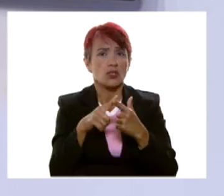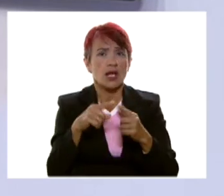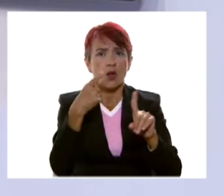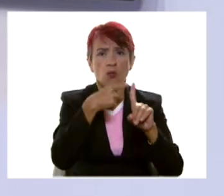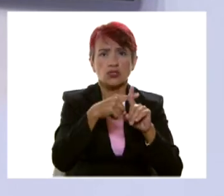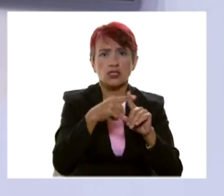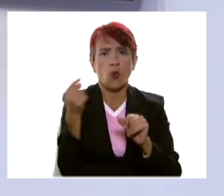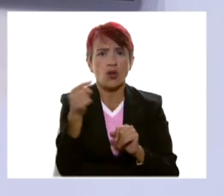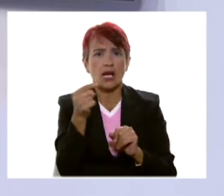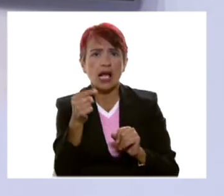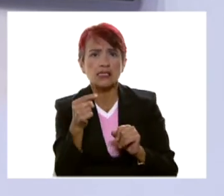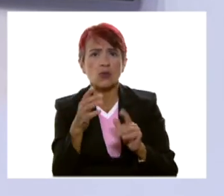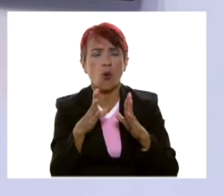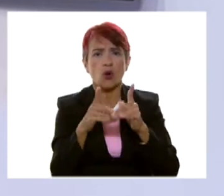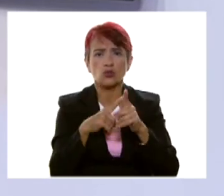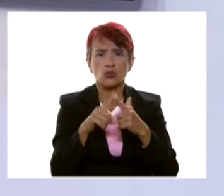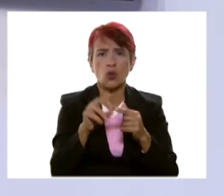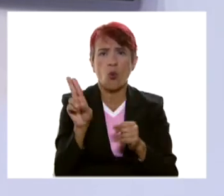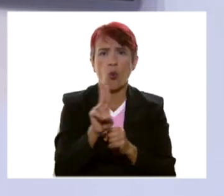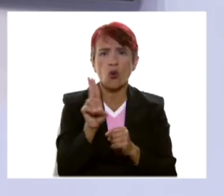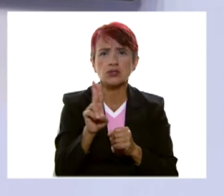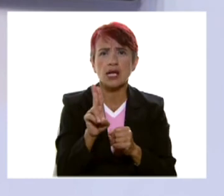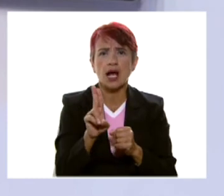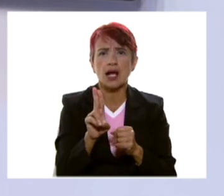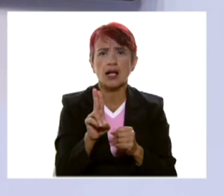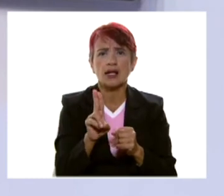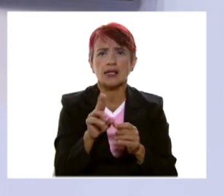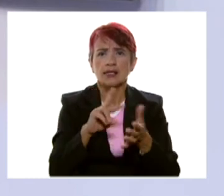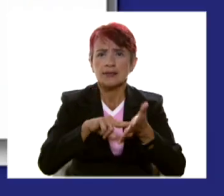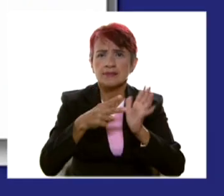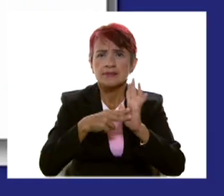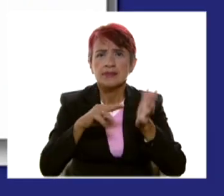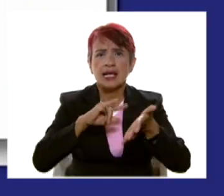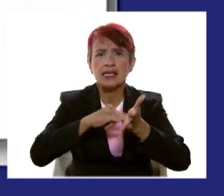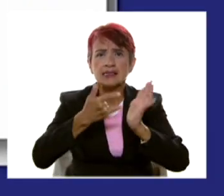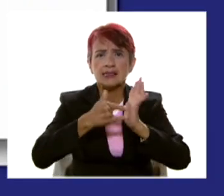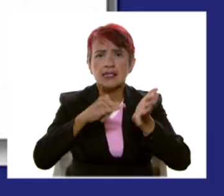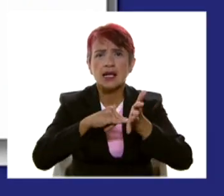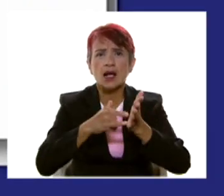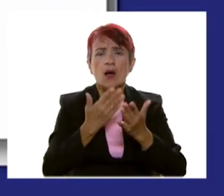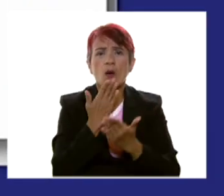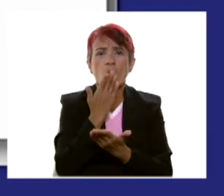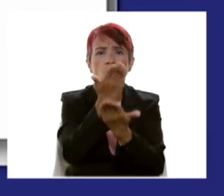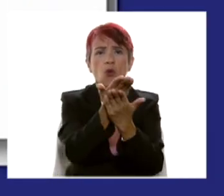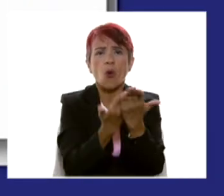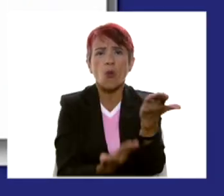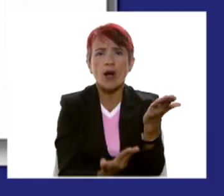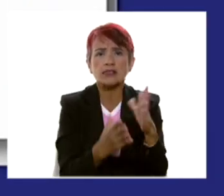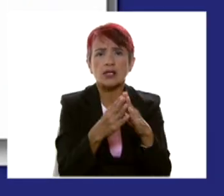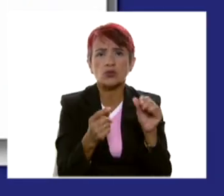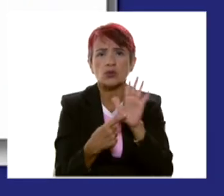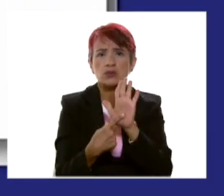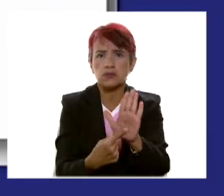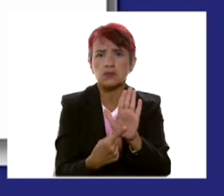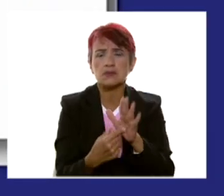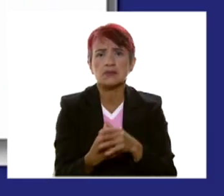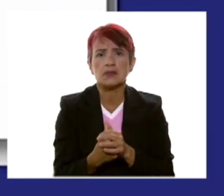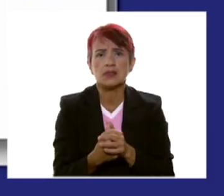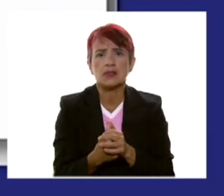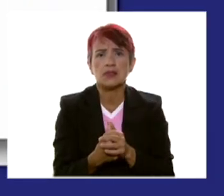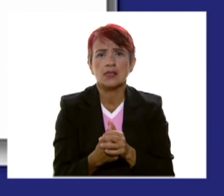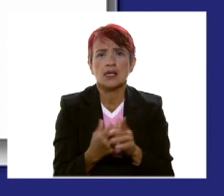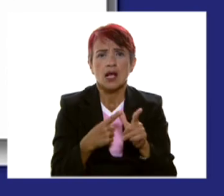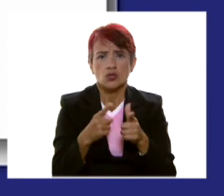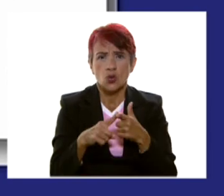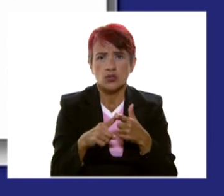de las redes sociales, podemos utilizar estas siguientes estrategias o estas siguientes propuestas que les mostramos a continuación. Permita que